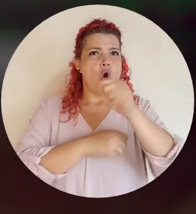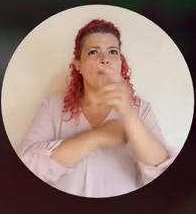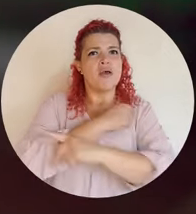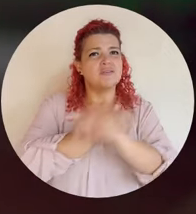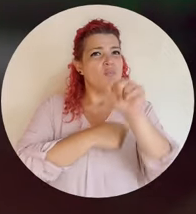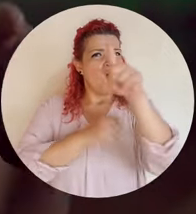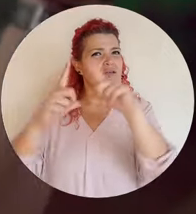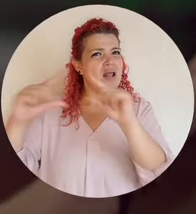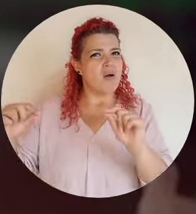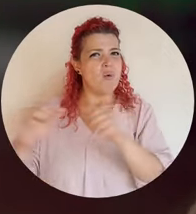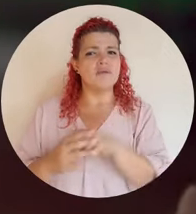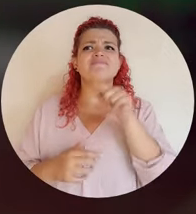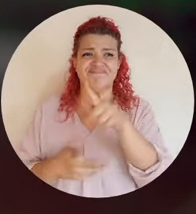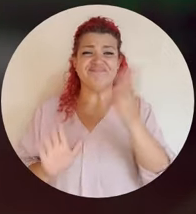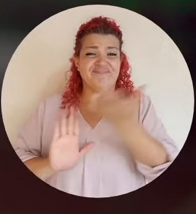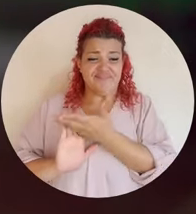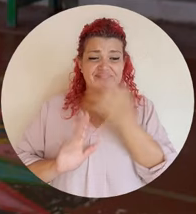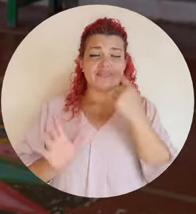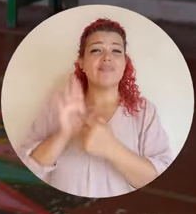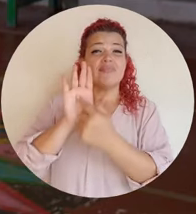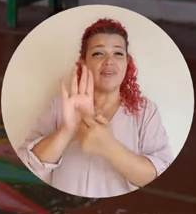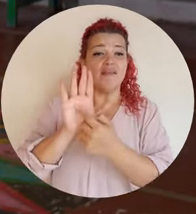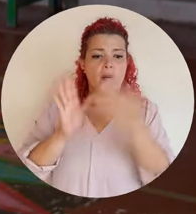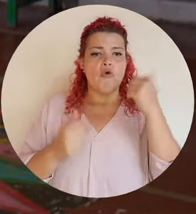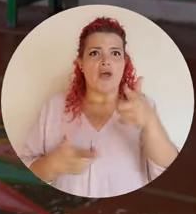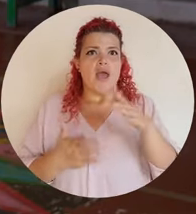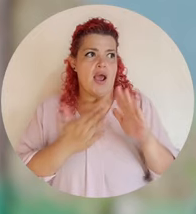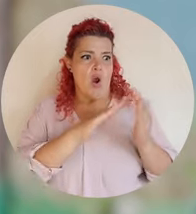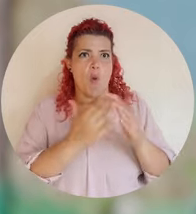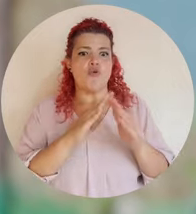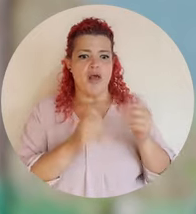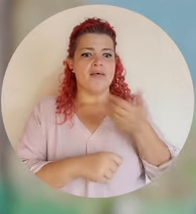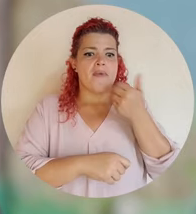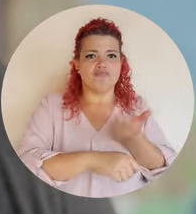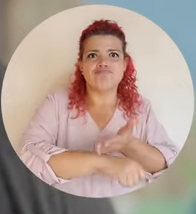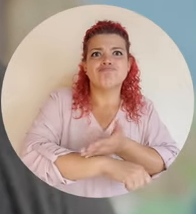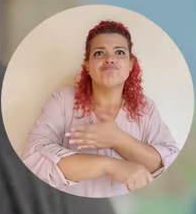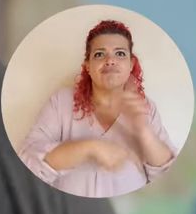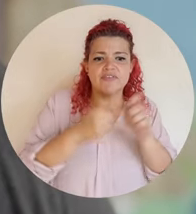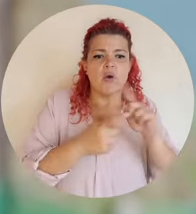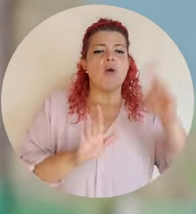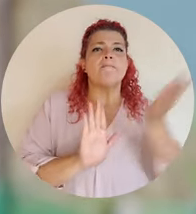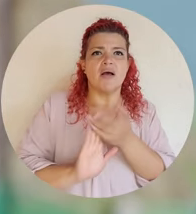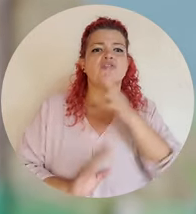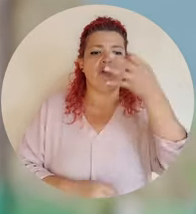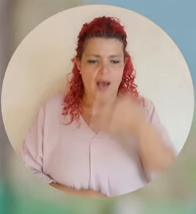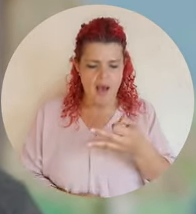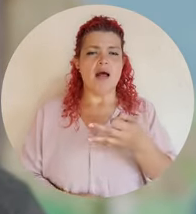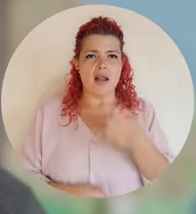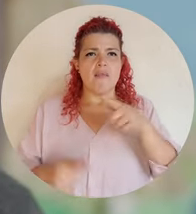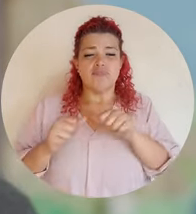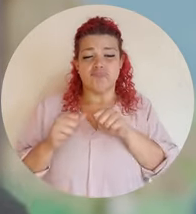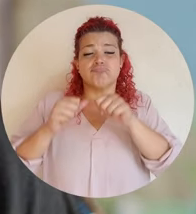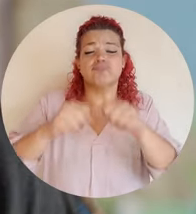sucede en comunidad indígena, también sucede en otros países como Nicaragua. El impacto se va a ver reflejado, ya que el conocimiento va a estar llevándose a la comunidad